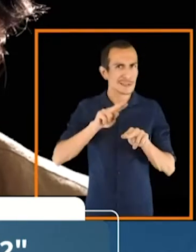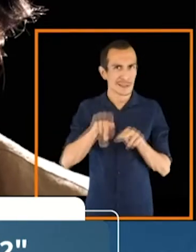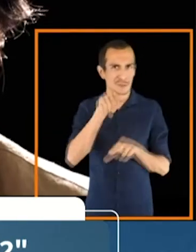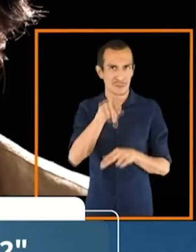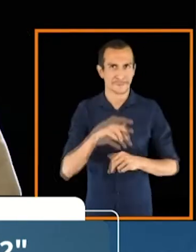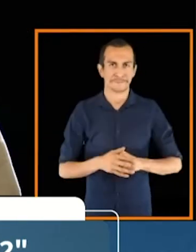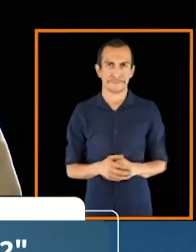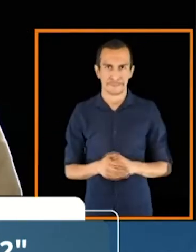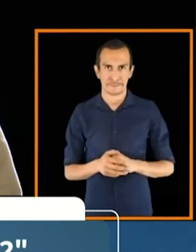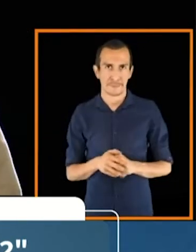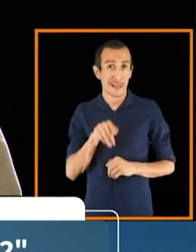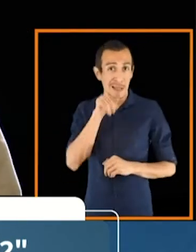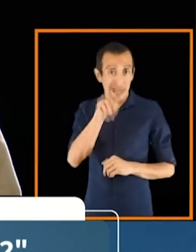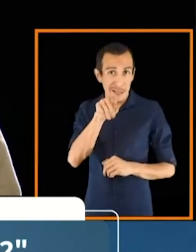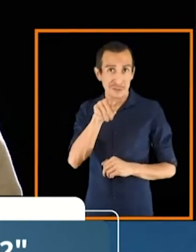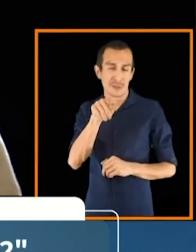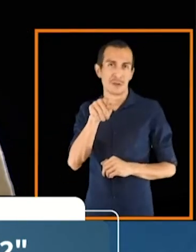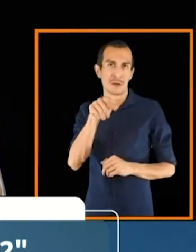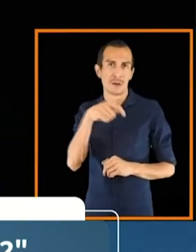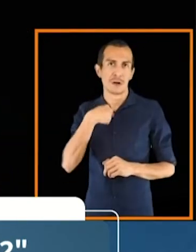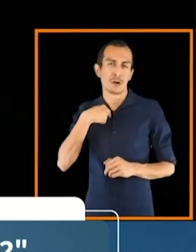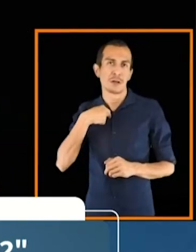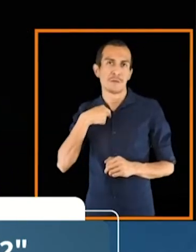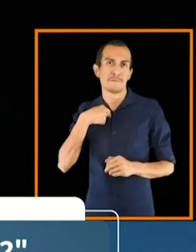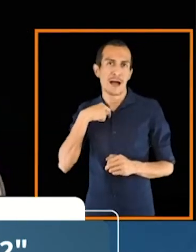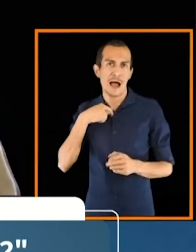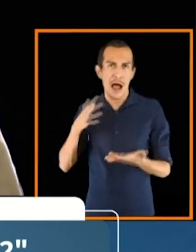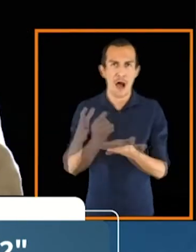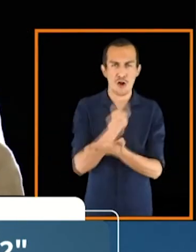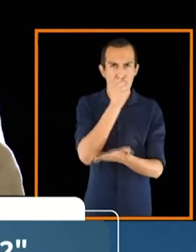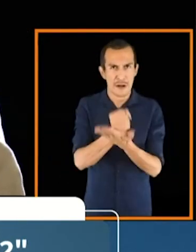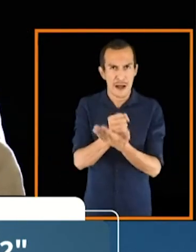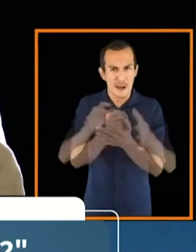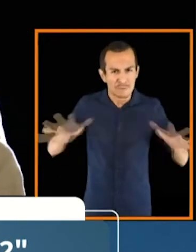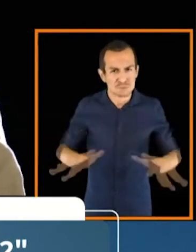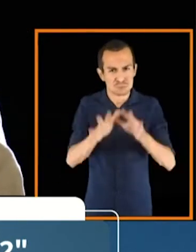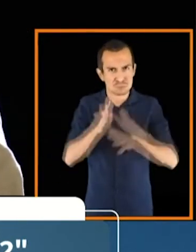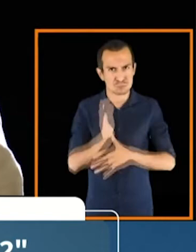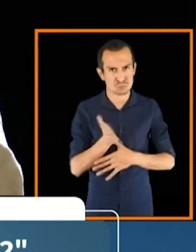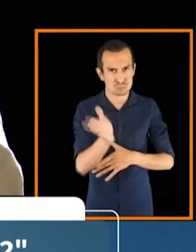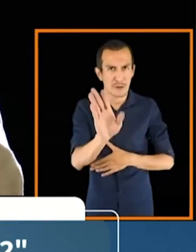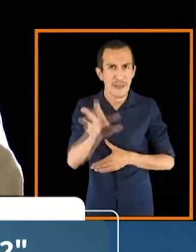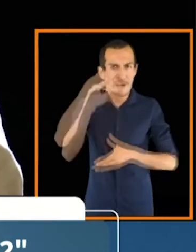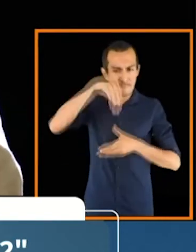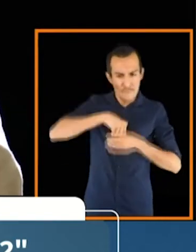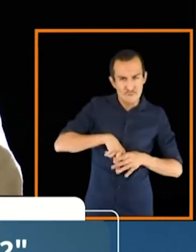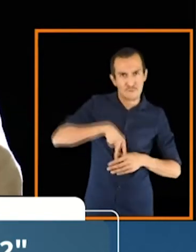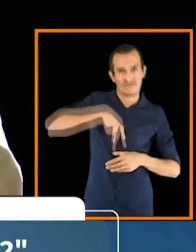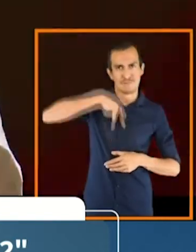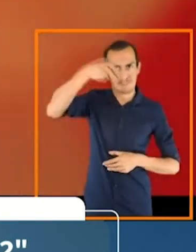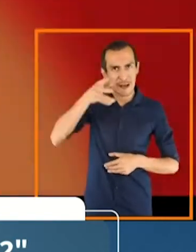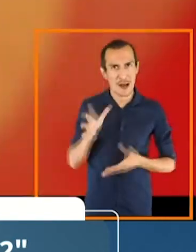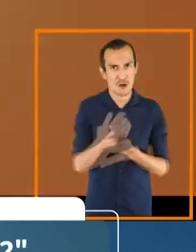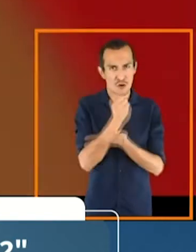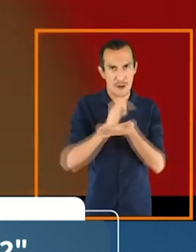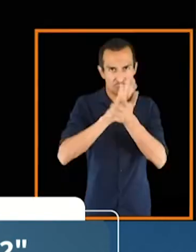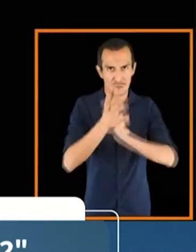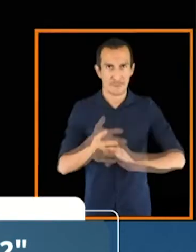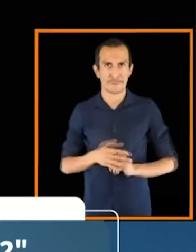nos detiene Malleco, que participaron 343 postulantes y ganó